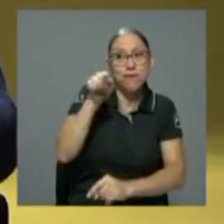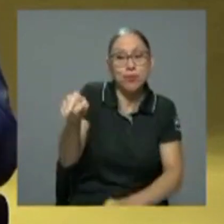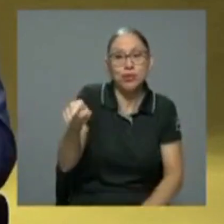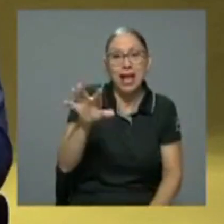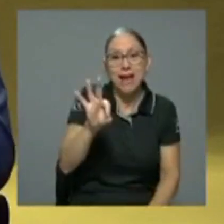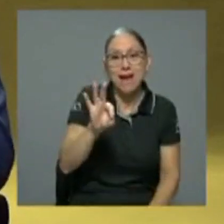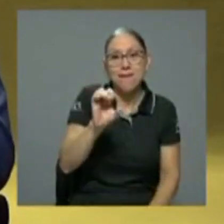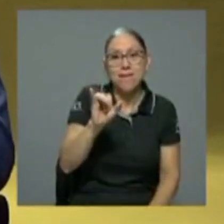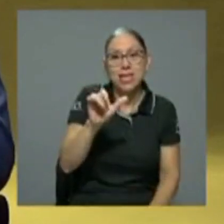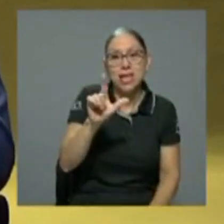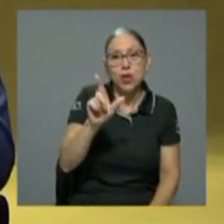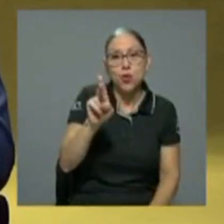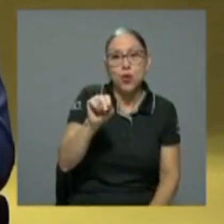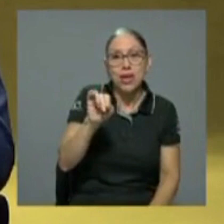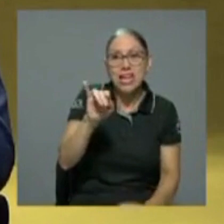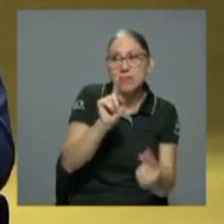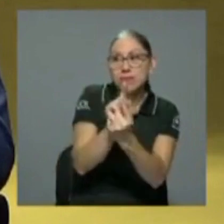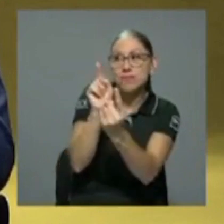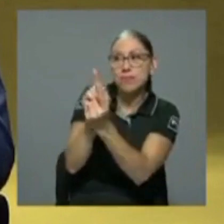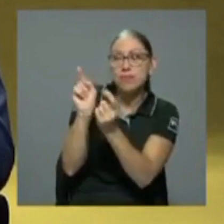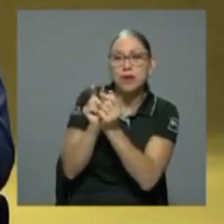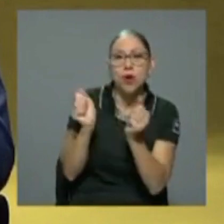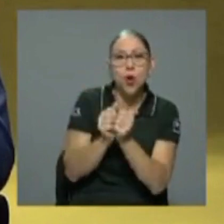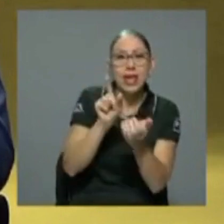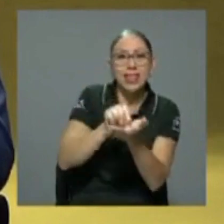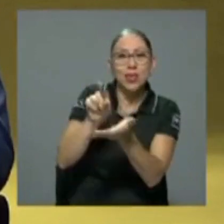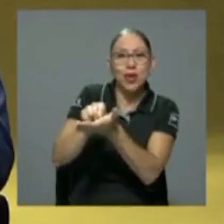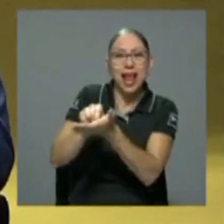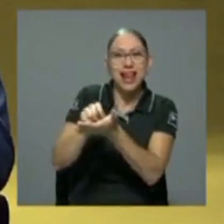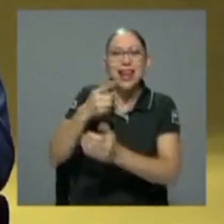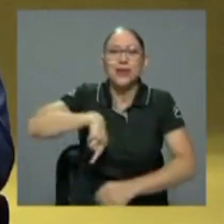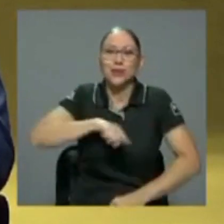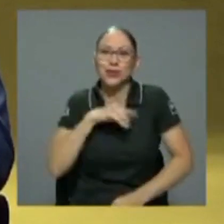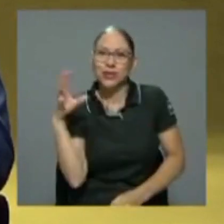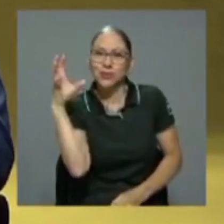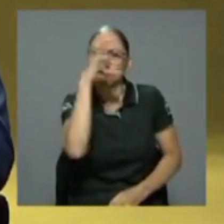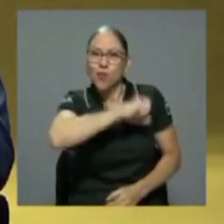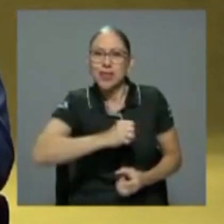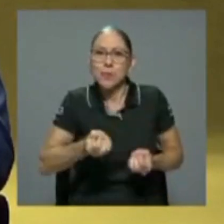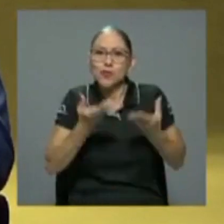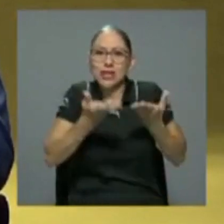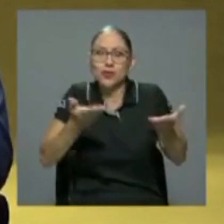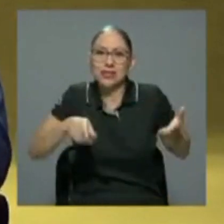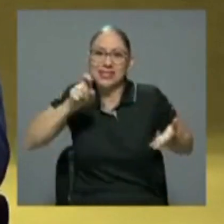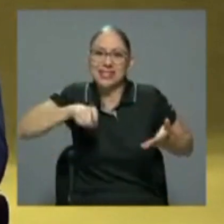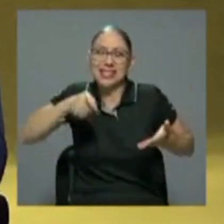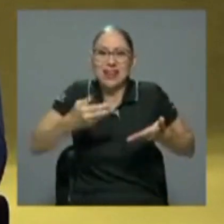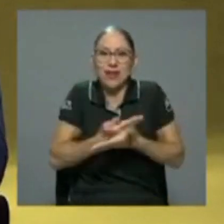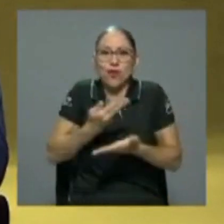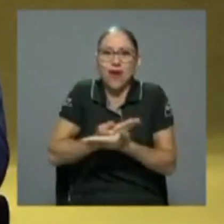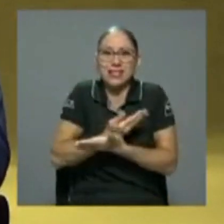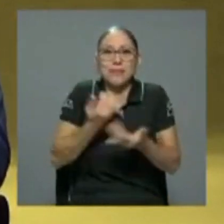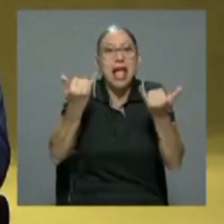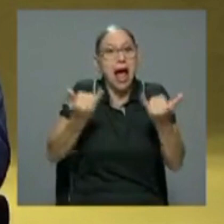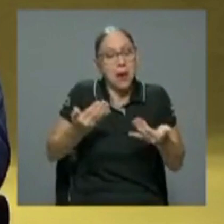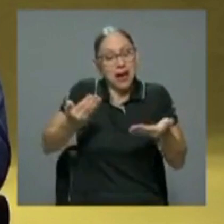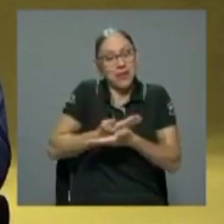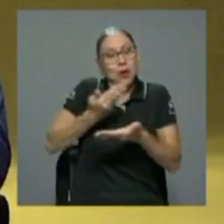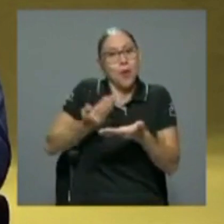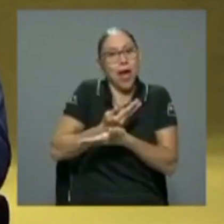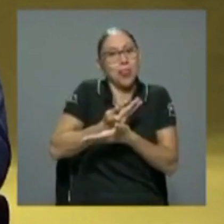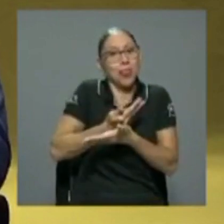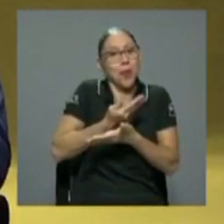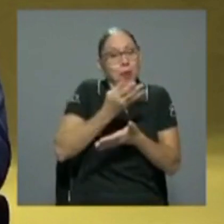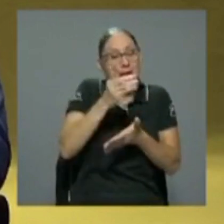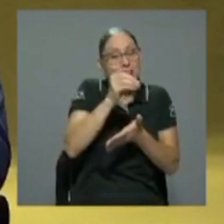con tantas editoriales, nos dimos cuenta que hay muchas cosas en las cuales renovarse. Y estamos renovando en este momento la imagen gráfica de